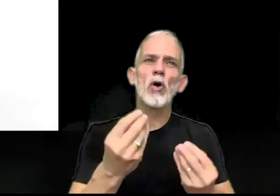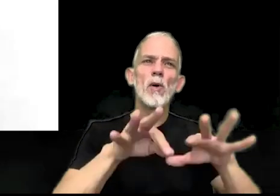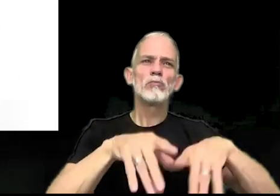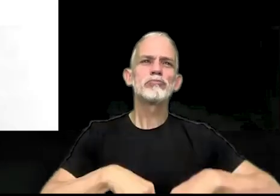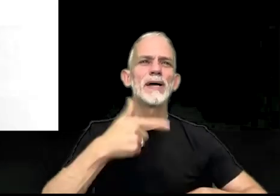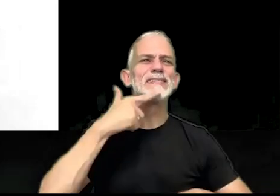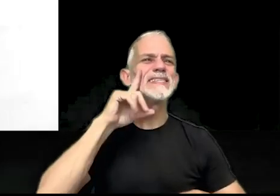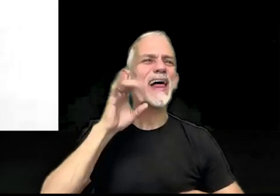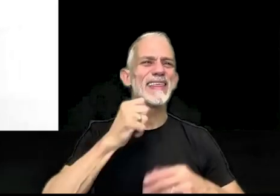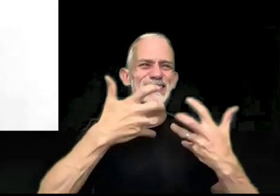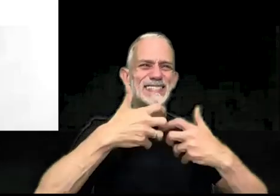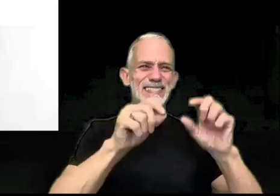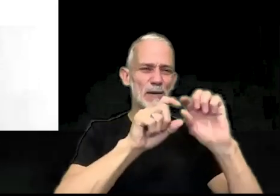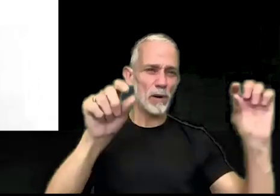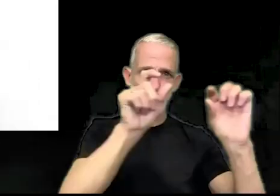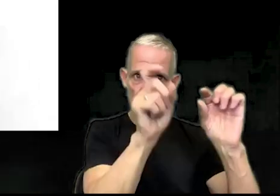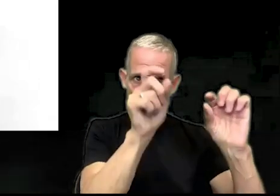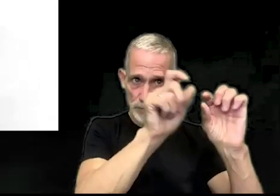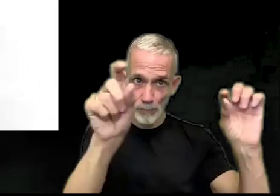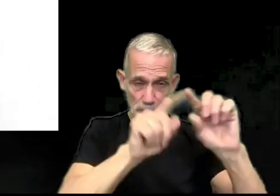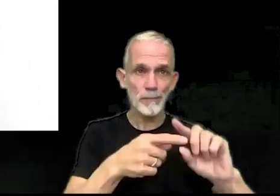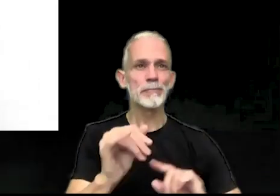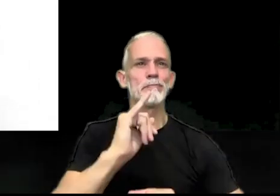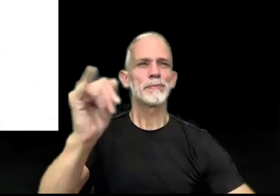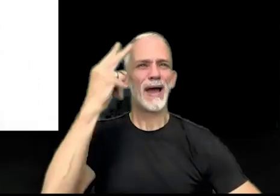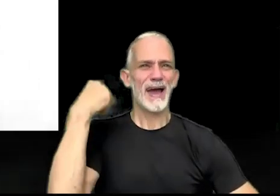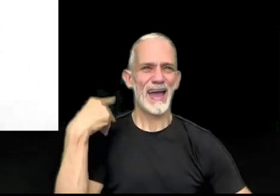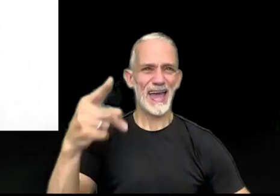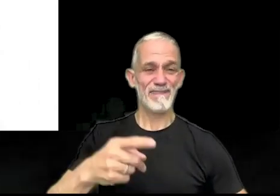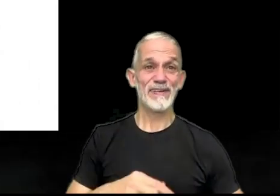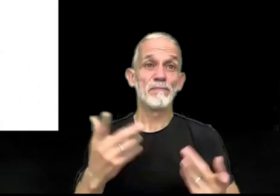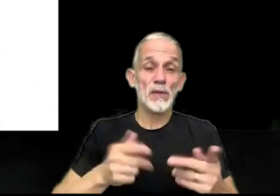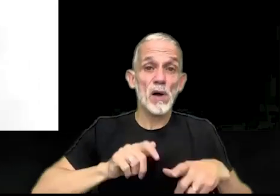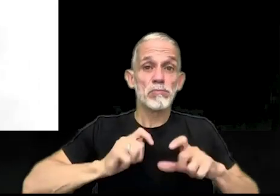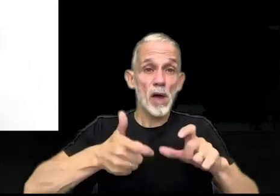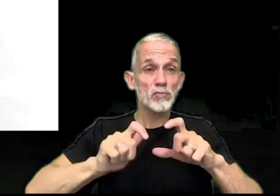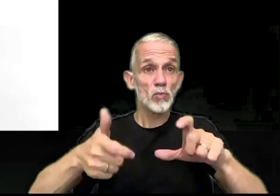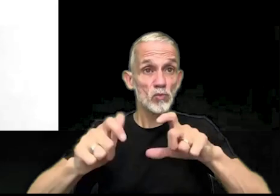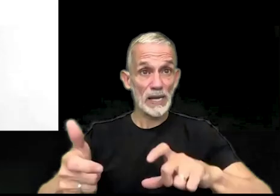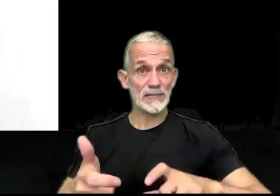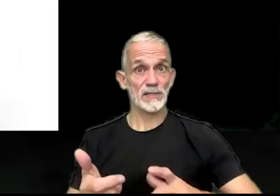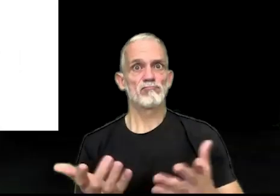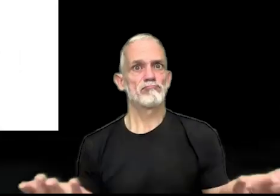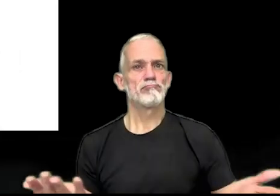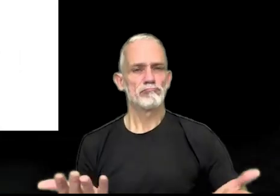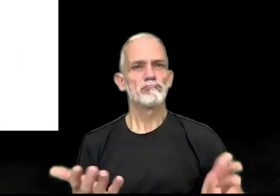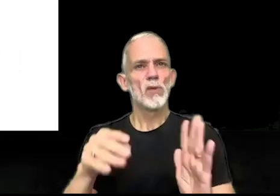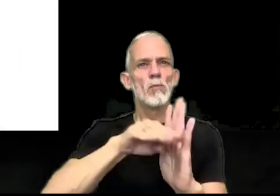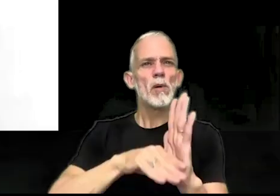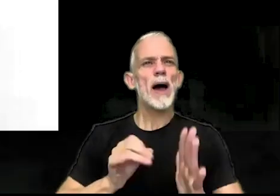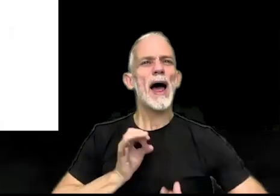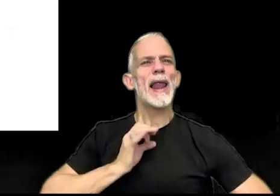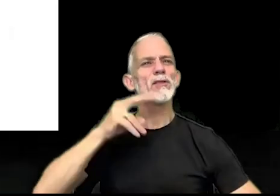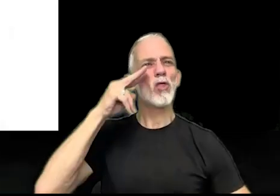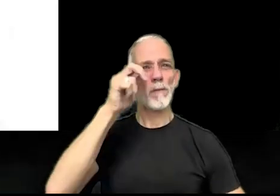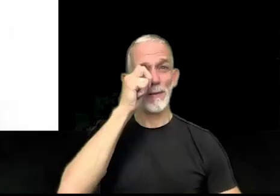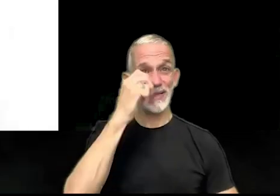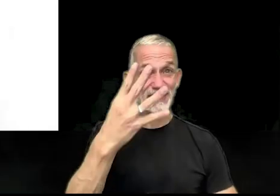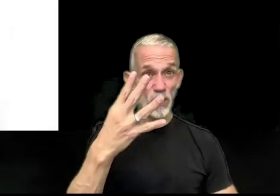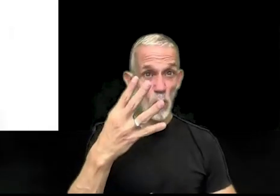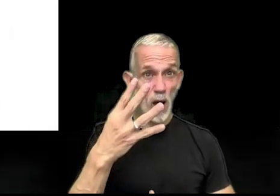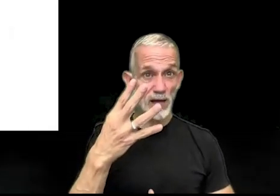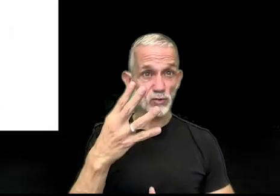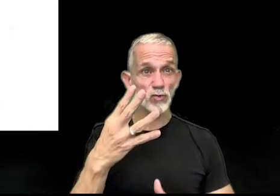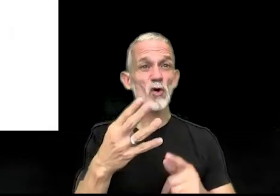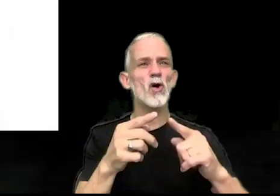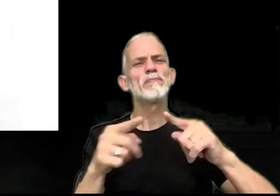través del CIRADIG al empleador y con todas las actualizaciones se ha dispuesto para el año